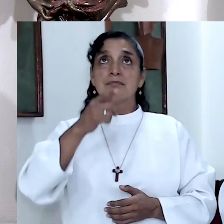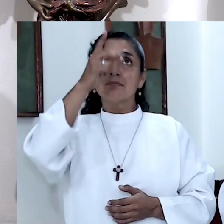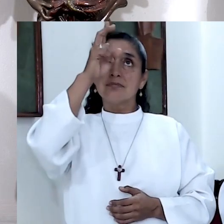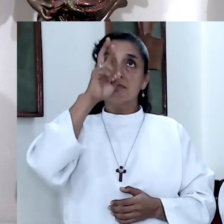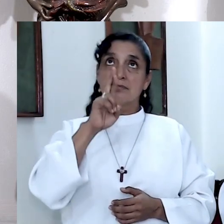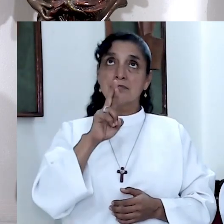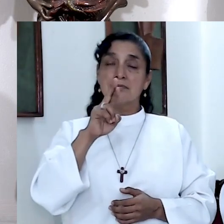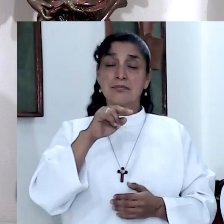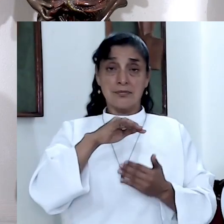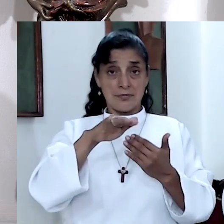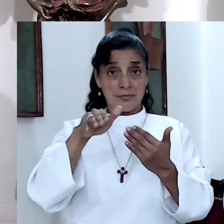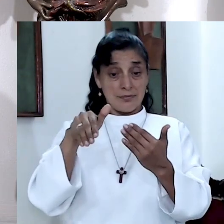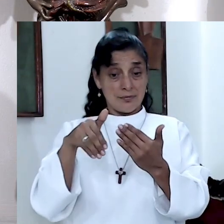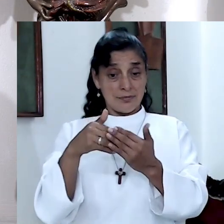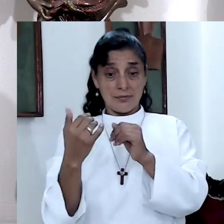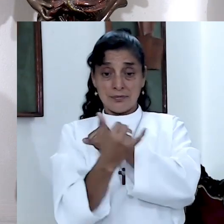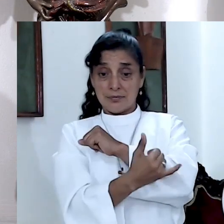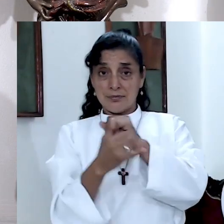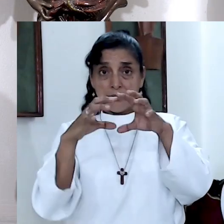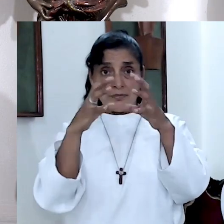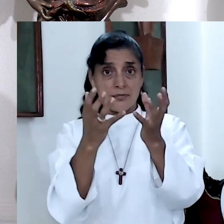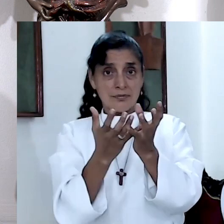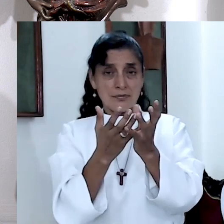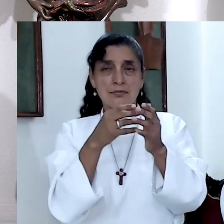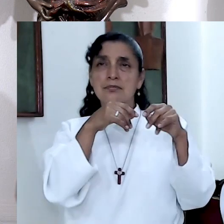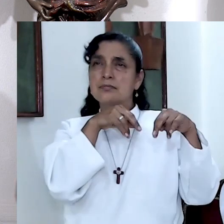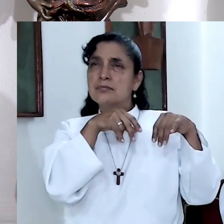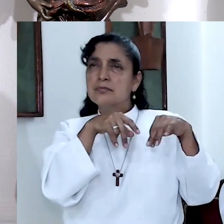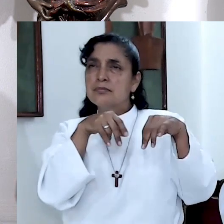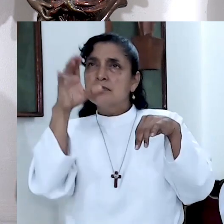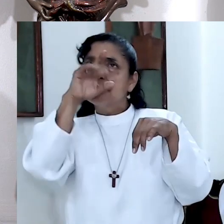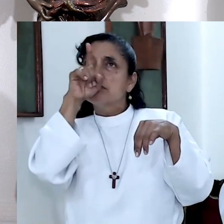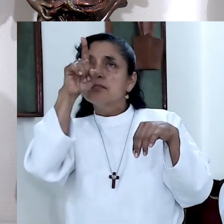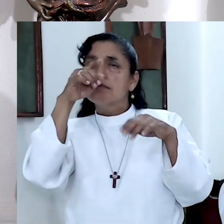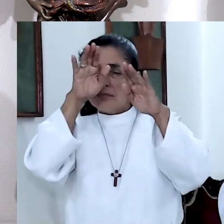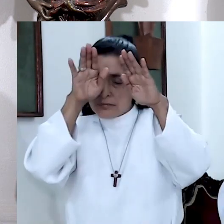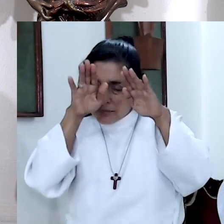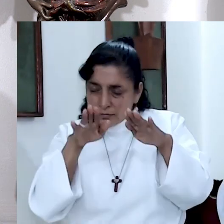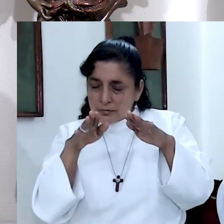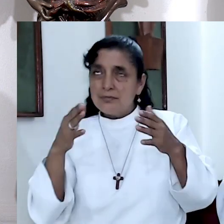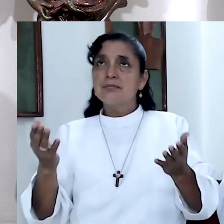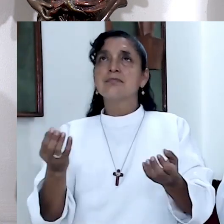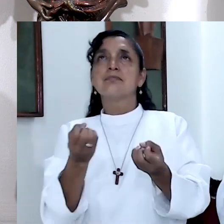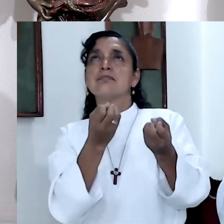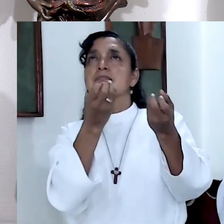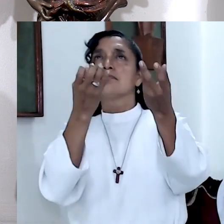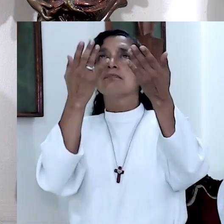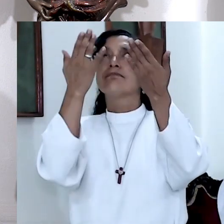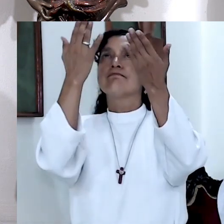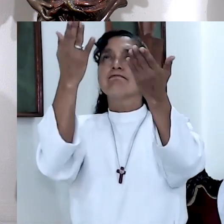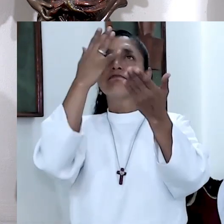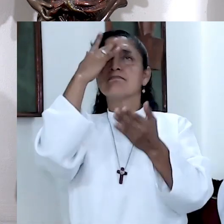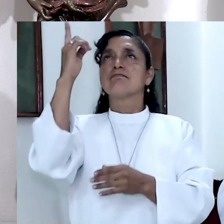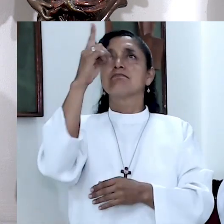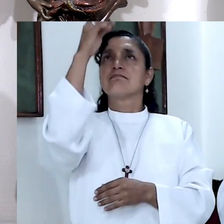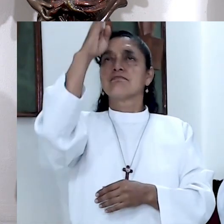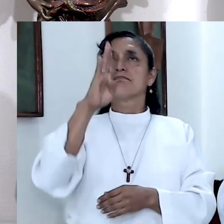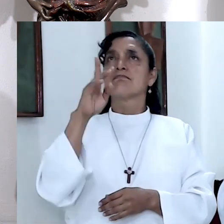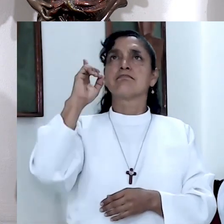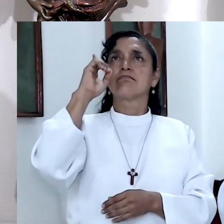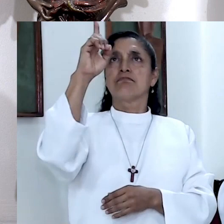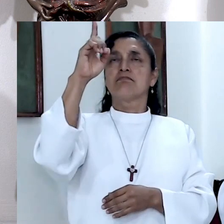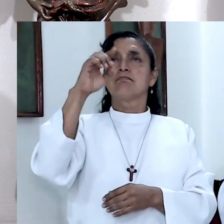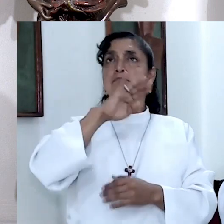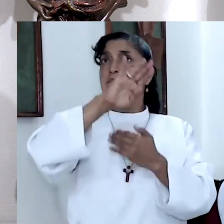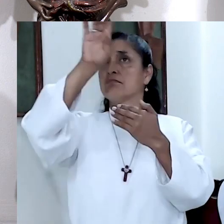Señor, todos los pueblos vendrán para adorarte y darte gloria, pues solo tú eres Dios,